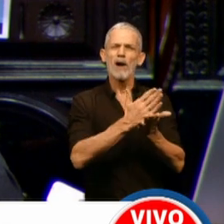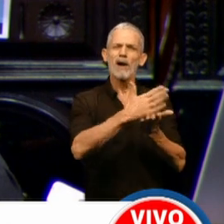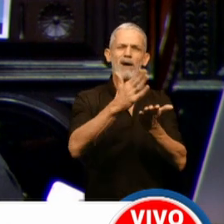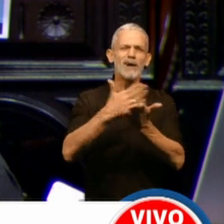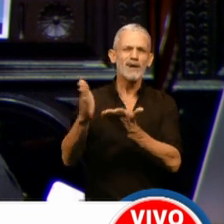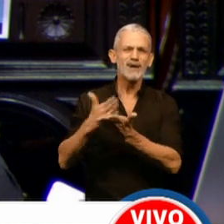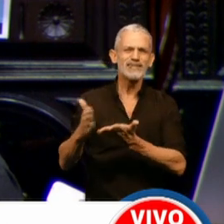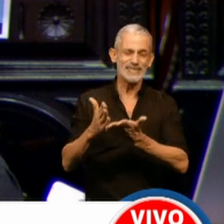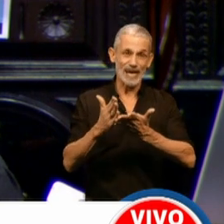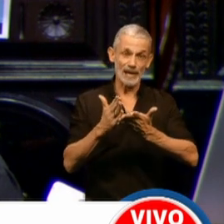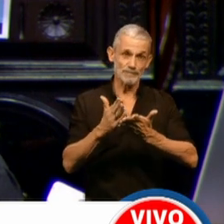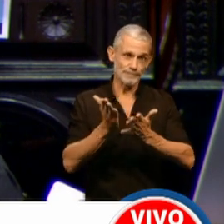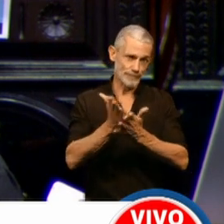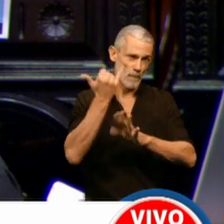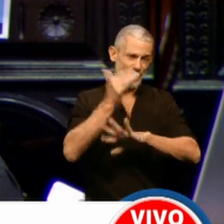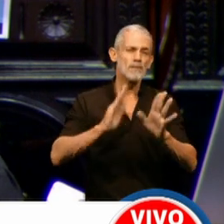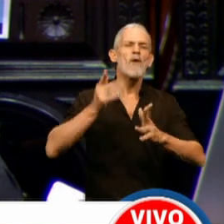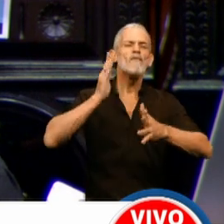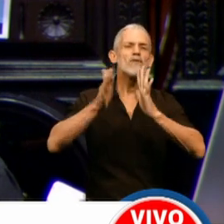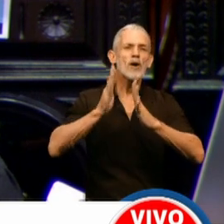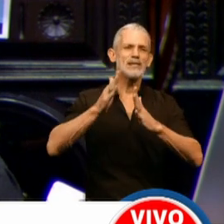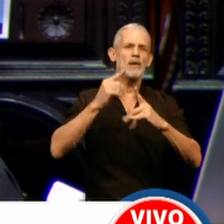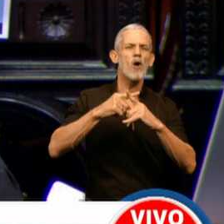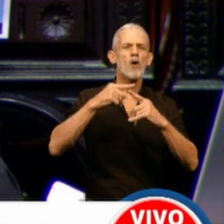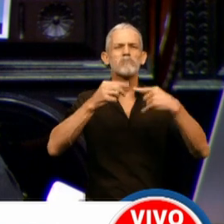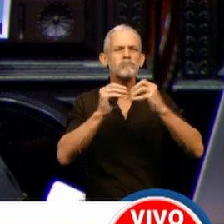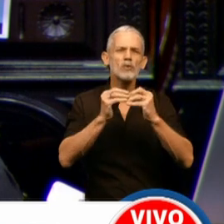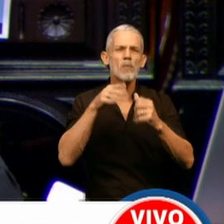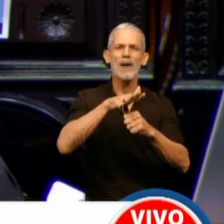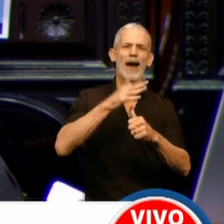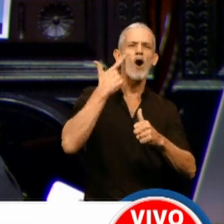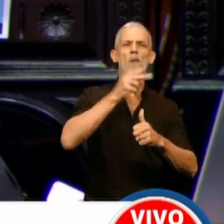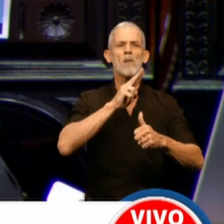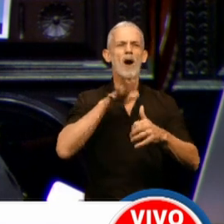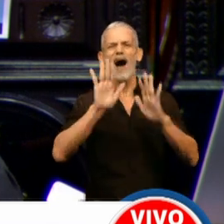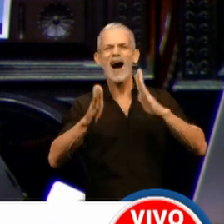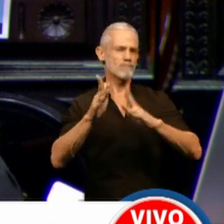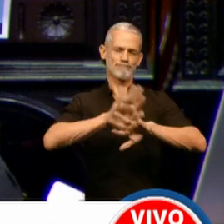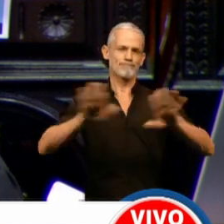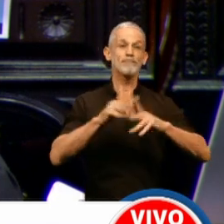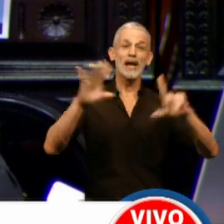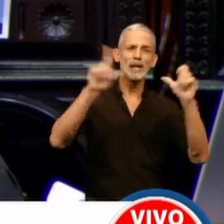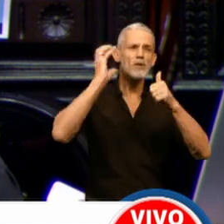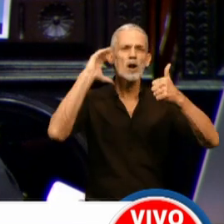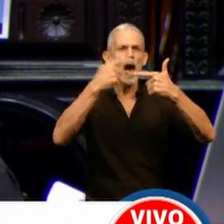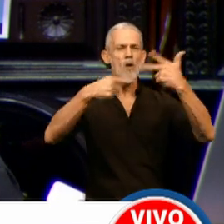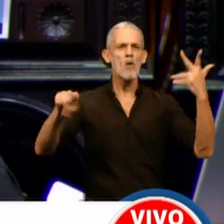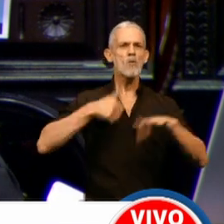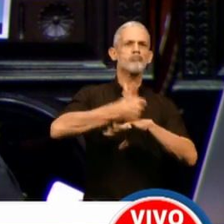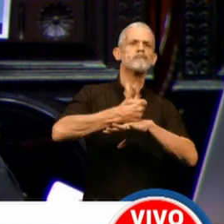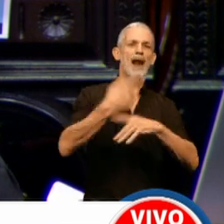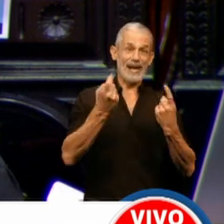de verdad y de una vez la violencia por razones de género es desde los medios de comunicación desde donde